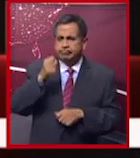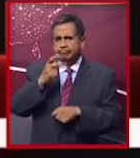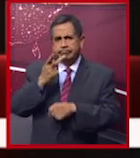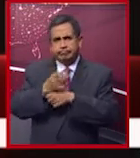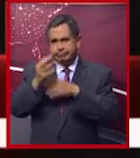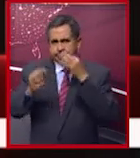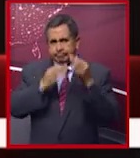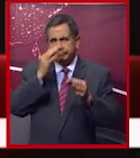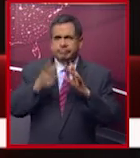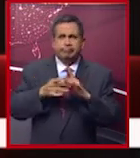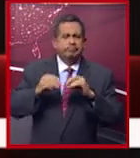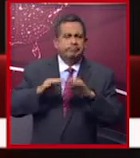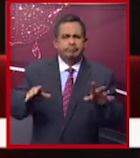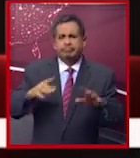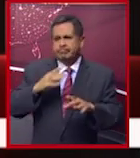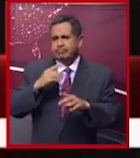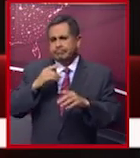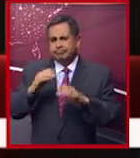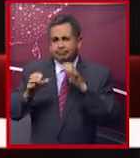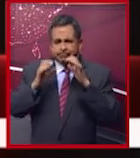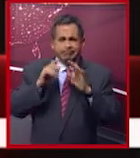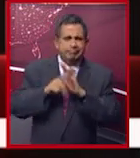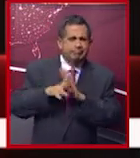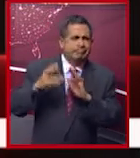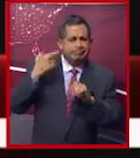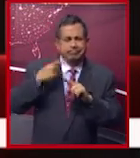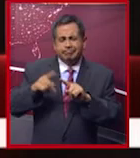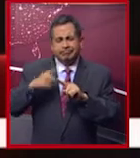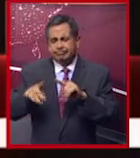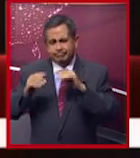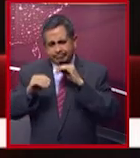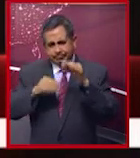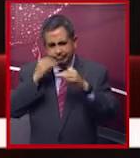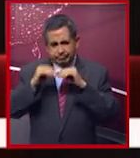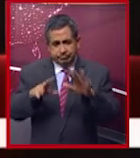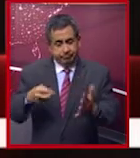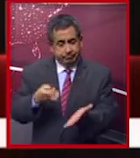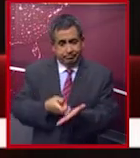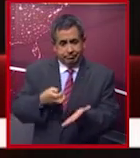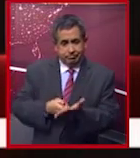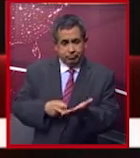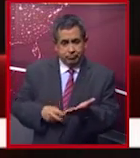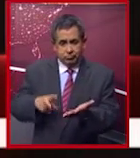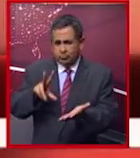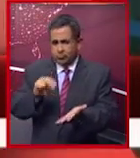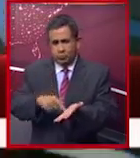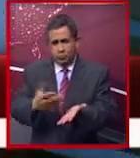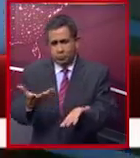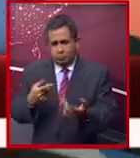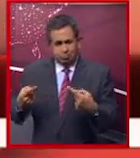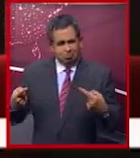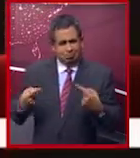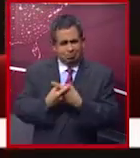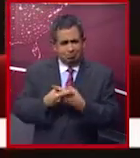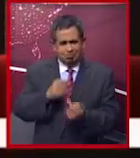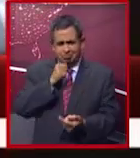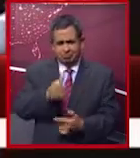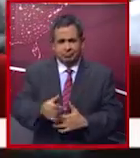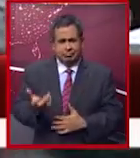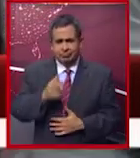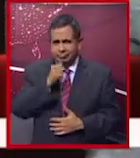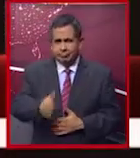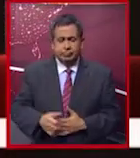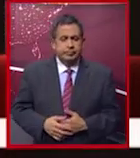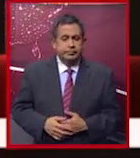publicidad en los diferentes medios de comunicación. El dictamen, como se está presentando, no lo hace. La